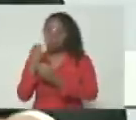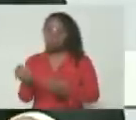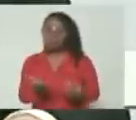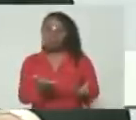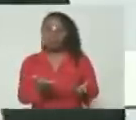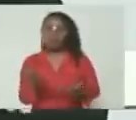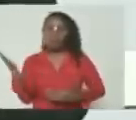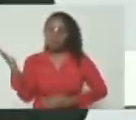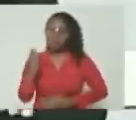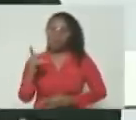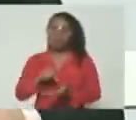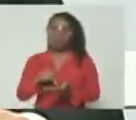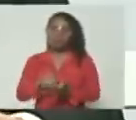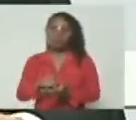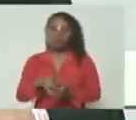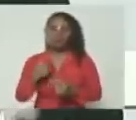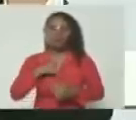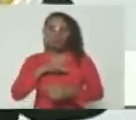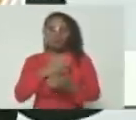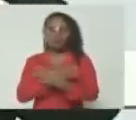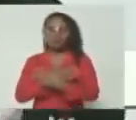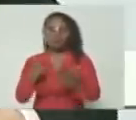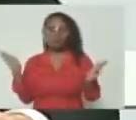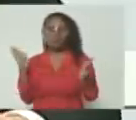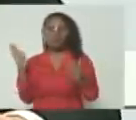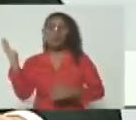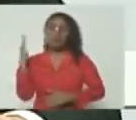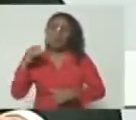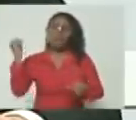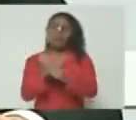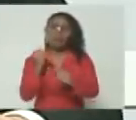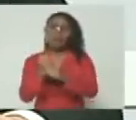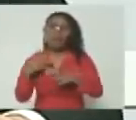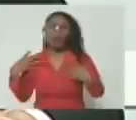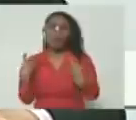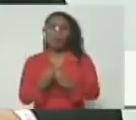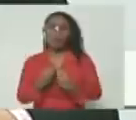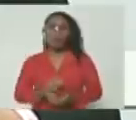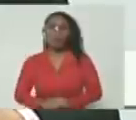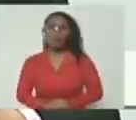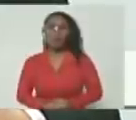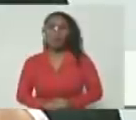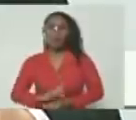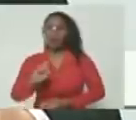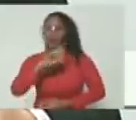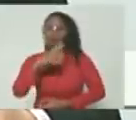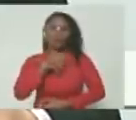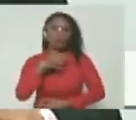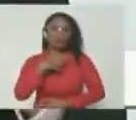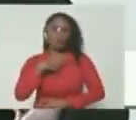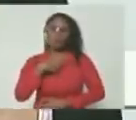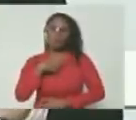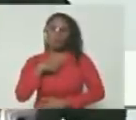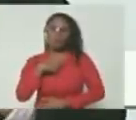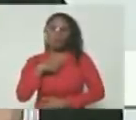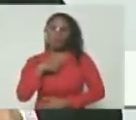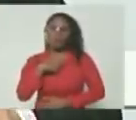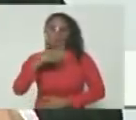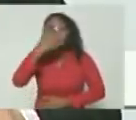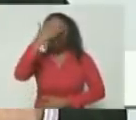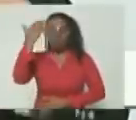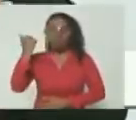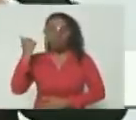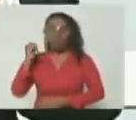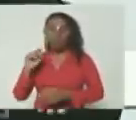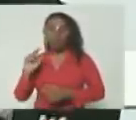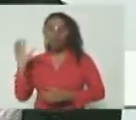Vengan a participar, estamos abiertos. Vengan a trabajar juntos. Lo que no podemos es regresar, que regresen para